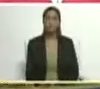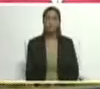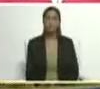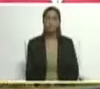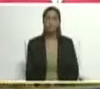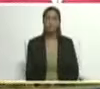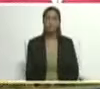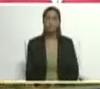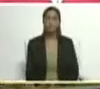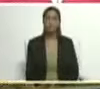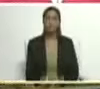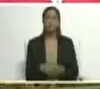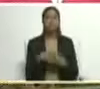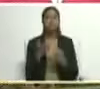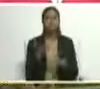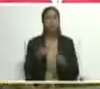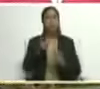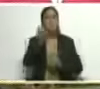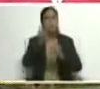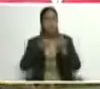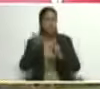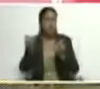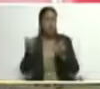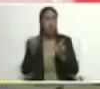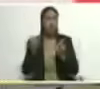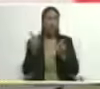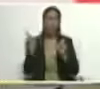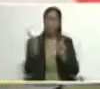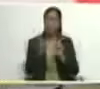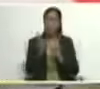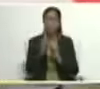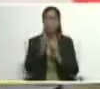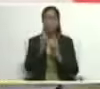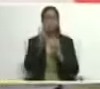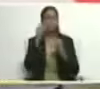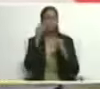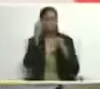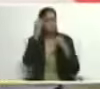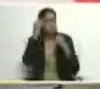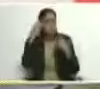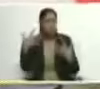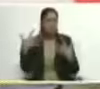con intervenciones brillantes, lúcidas, estelares,